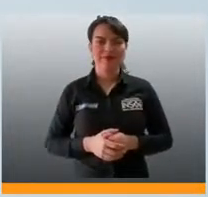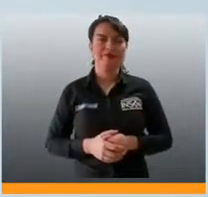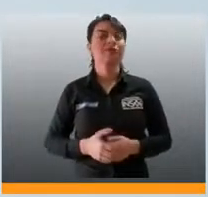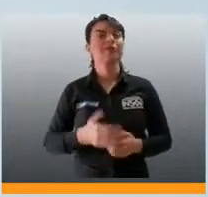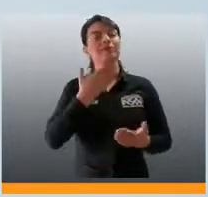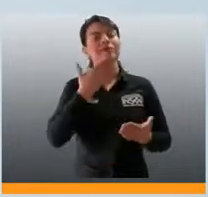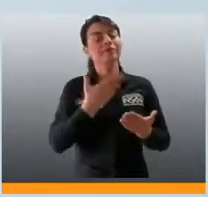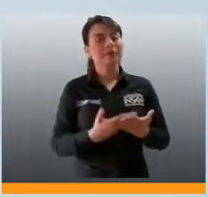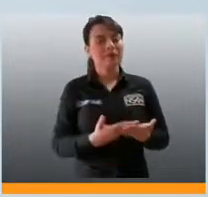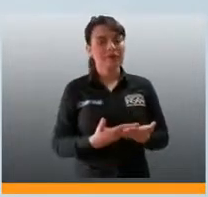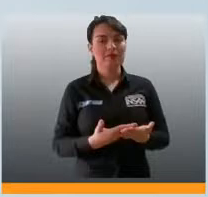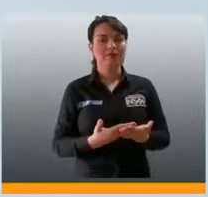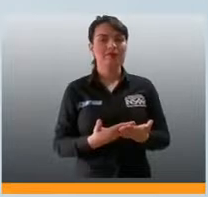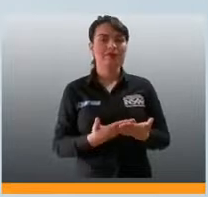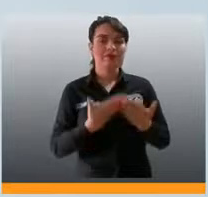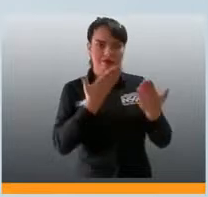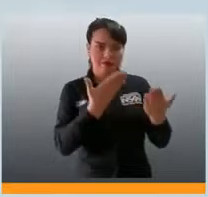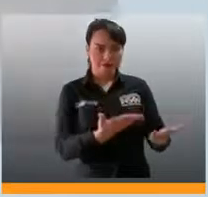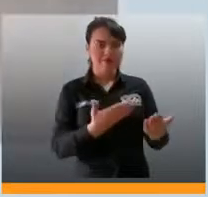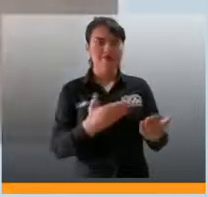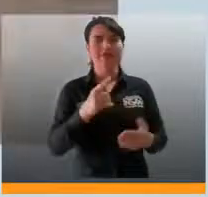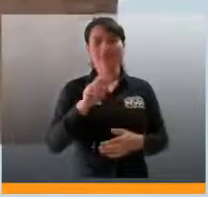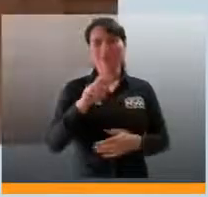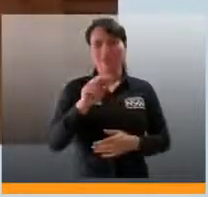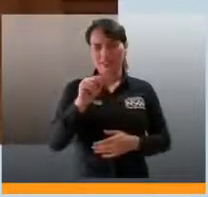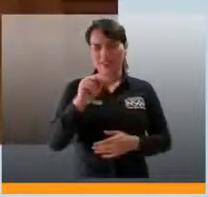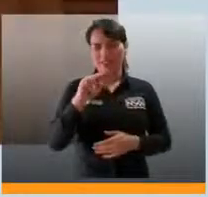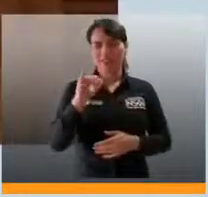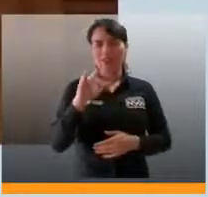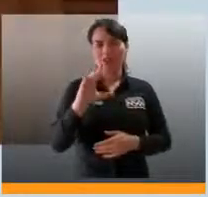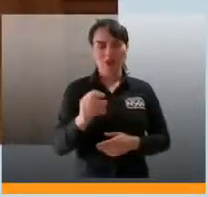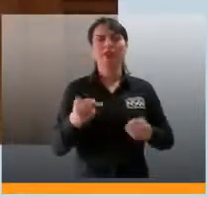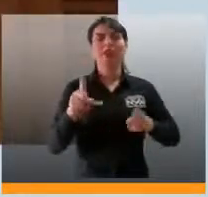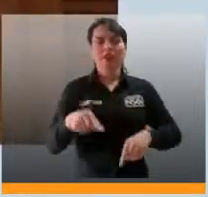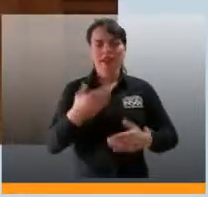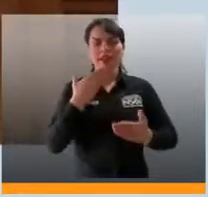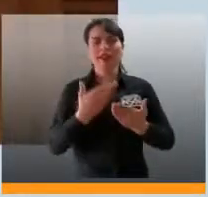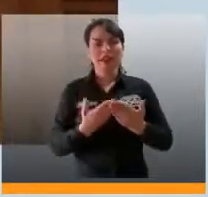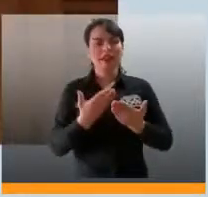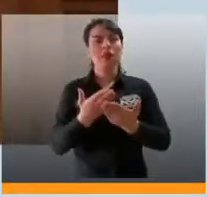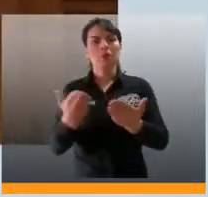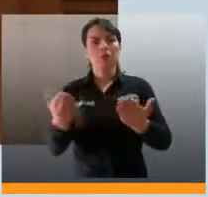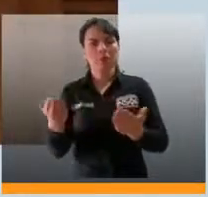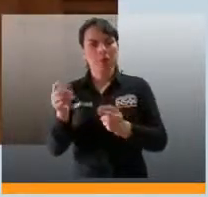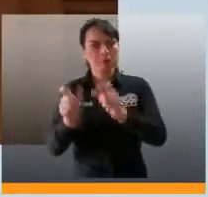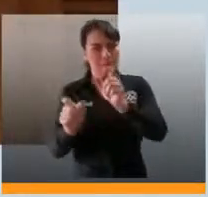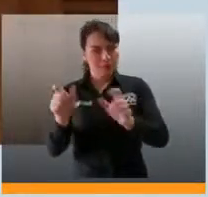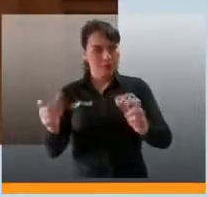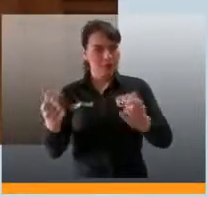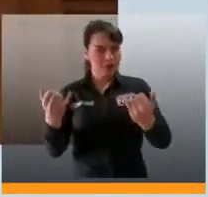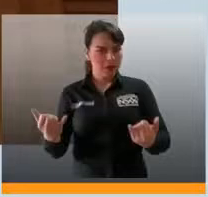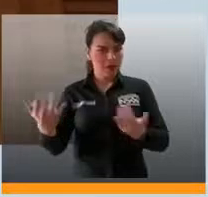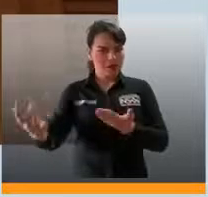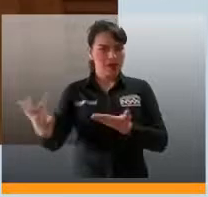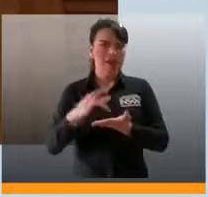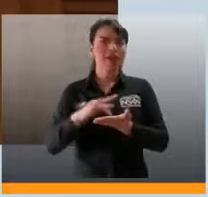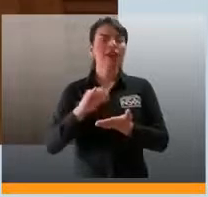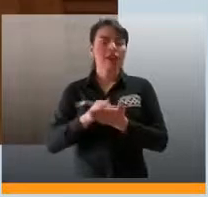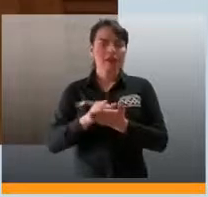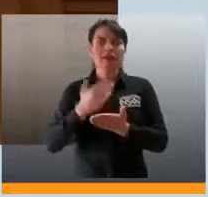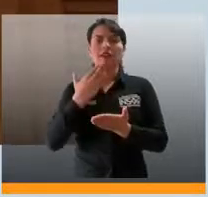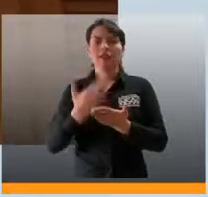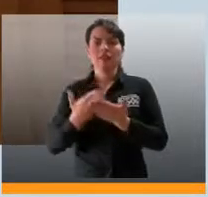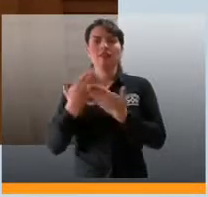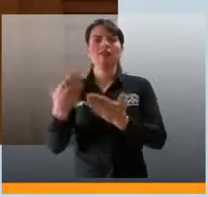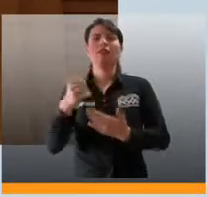Muchísimas gracias, Juan Francisco. Muchas gracias a todos quienes nos acompañan al día de hoy. Un agradecimiento muy especial a la ASCUN,